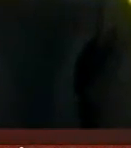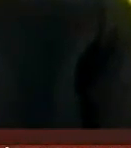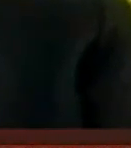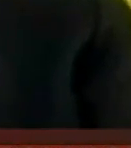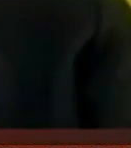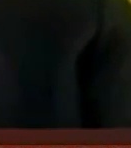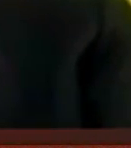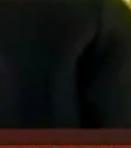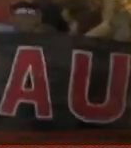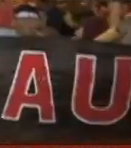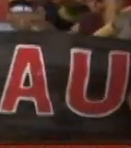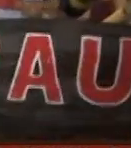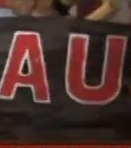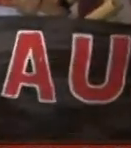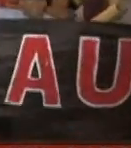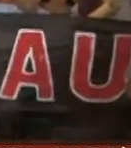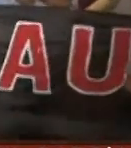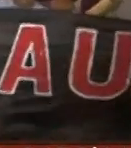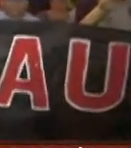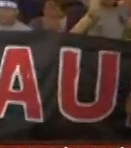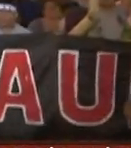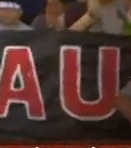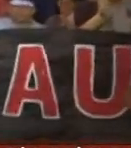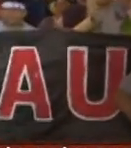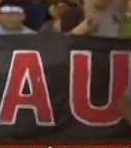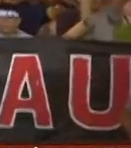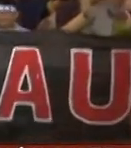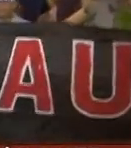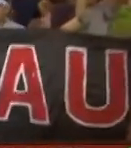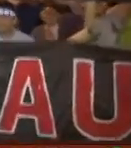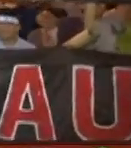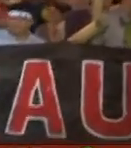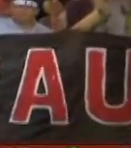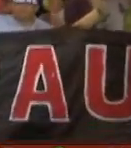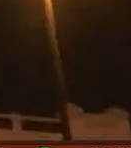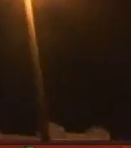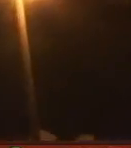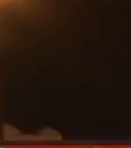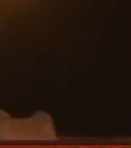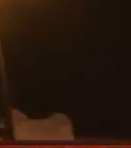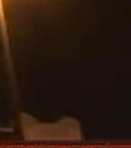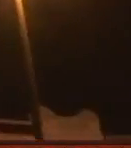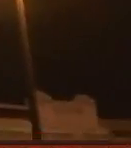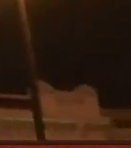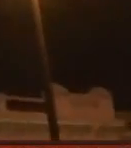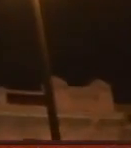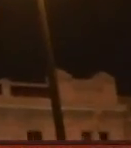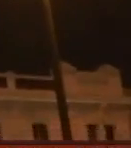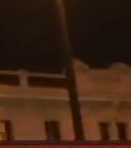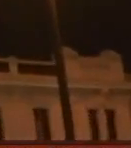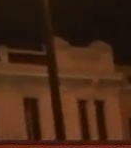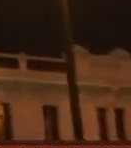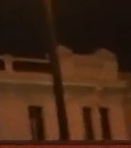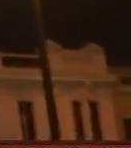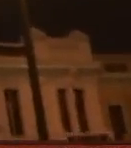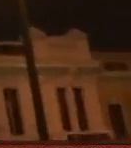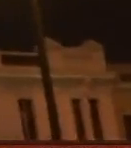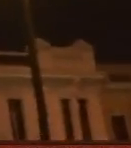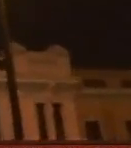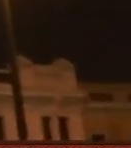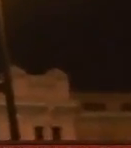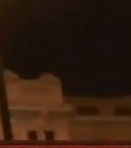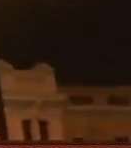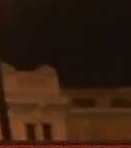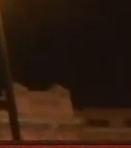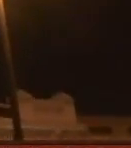del autogolpe de Estado que dio Fujimori en donde disolvió el Congreso y bueno, todo esto pasó en 1992.